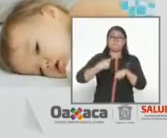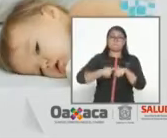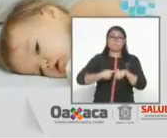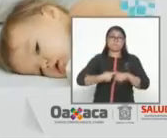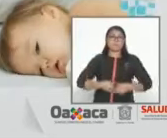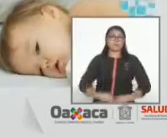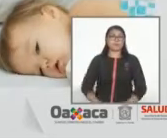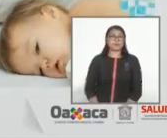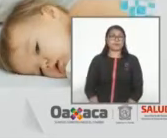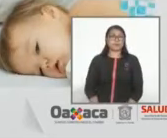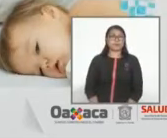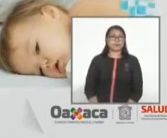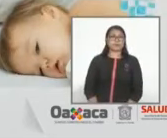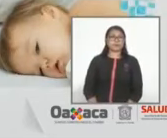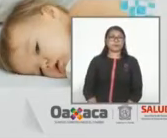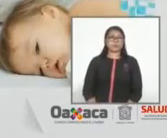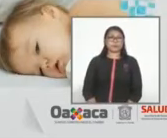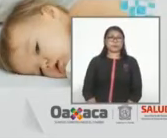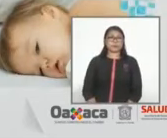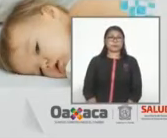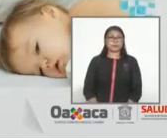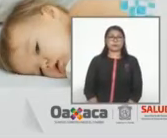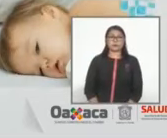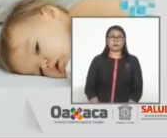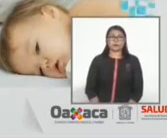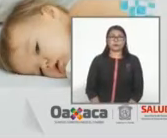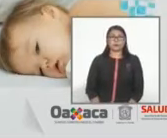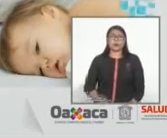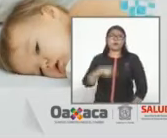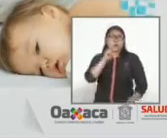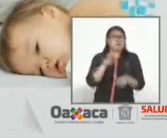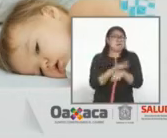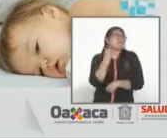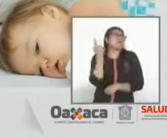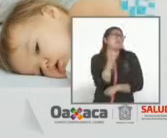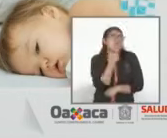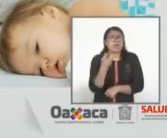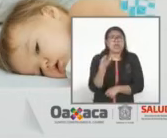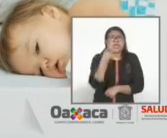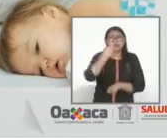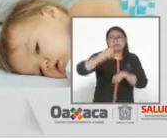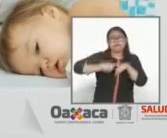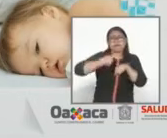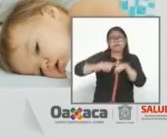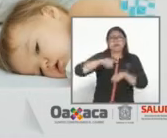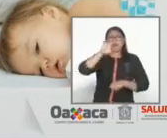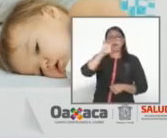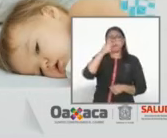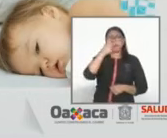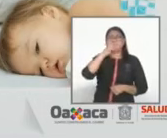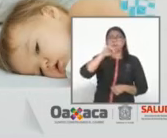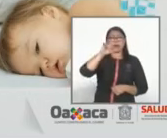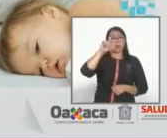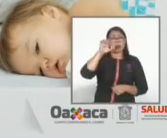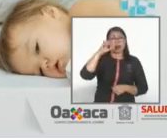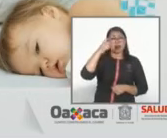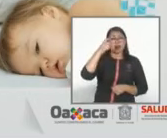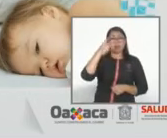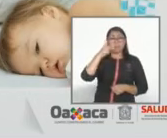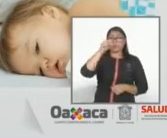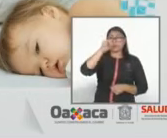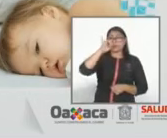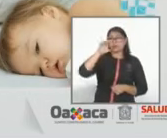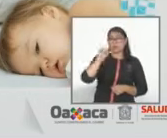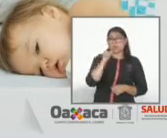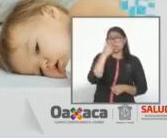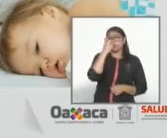sigue? Ok. En las causas de la epilepsia vamos a tener múltiples. Y dentro